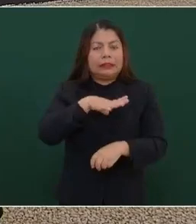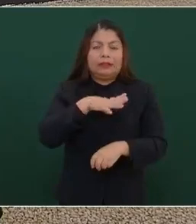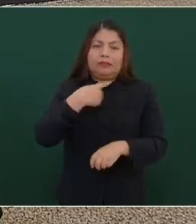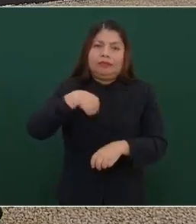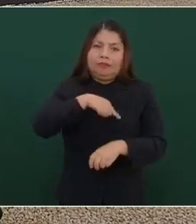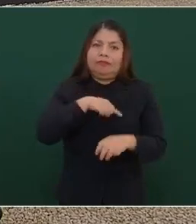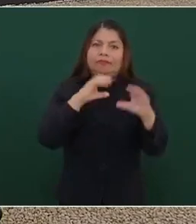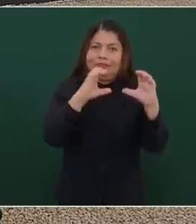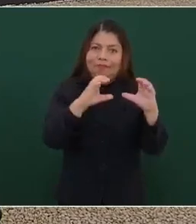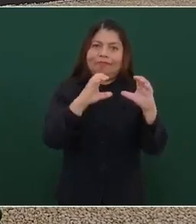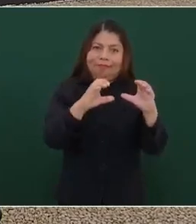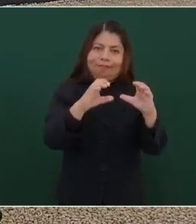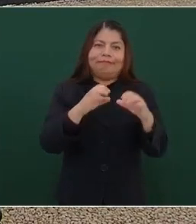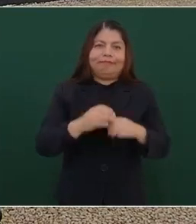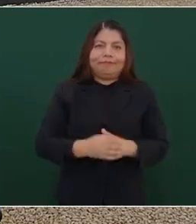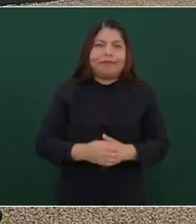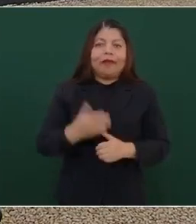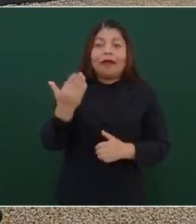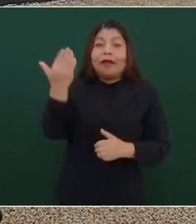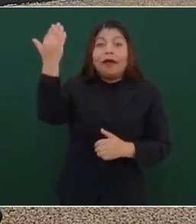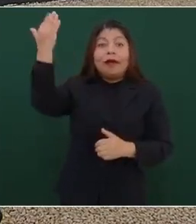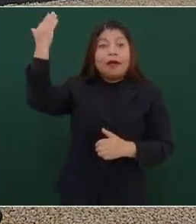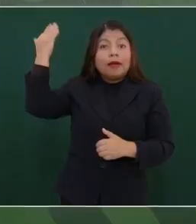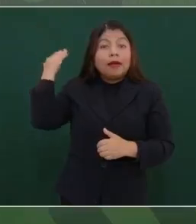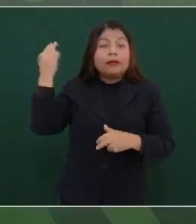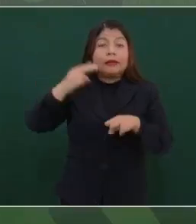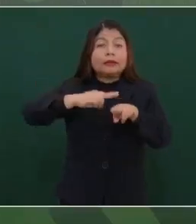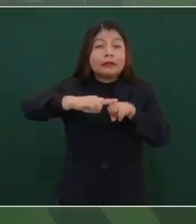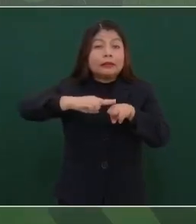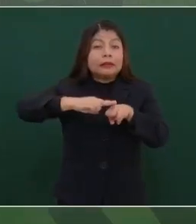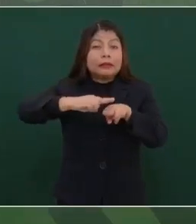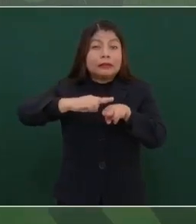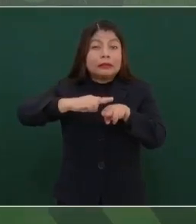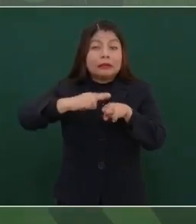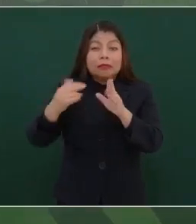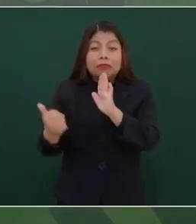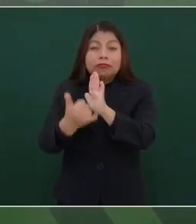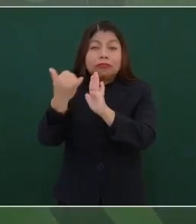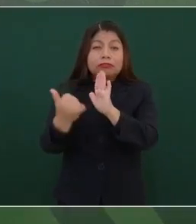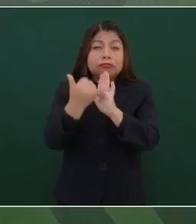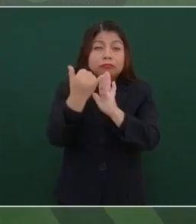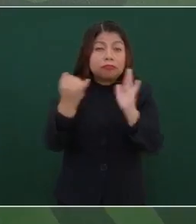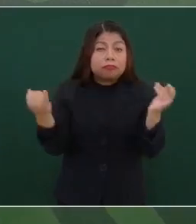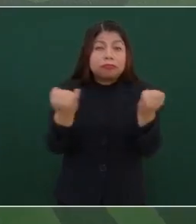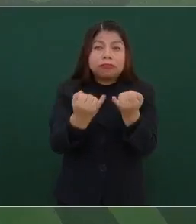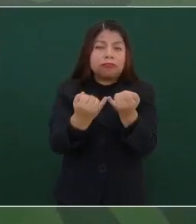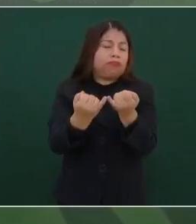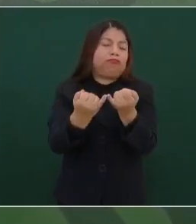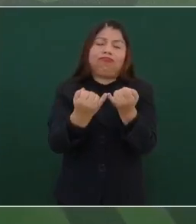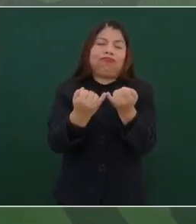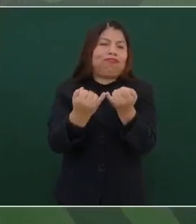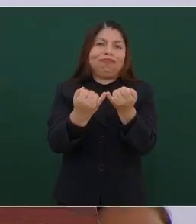hablando que el Tren Maya tiene más de 500 pasos de fauna